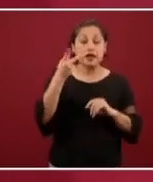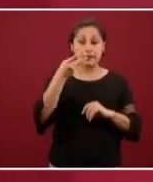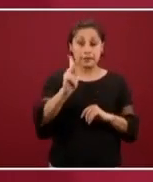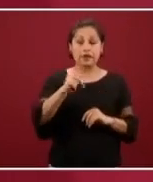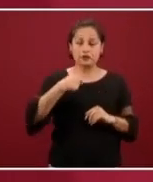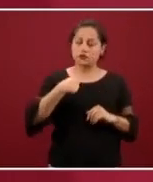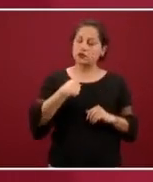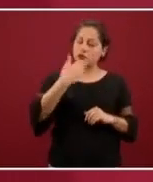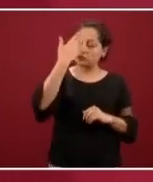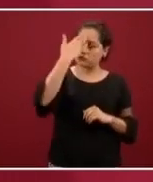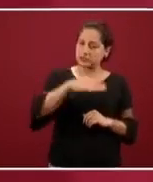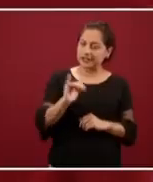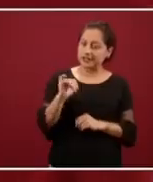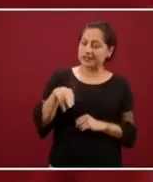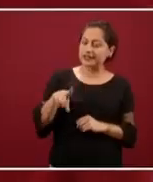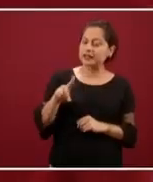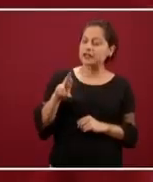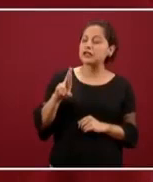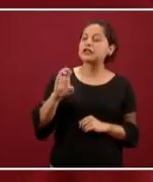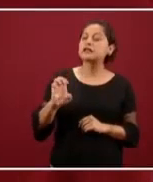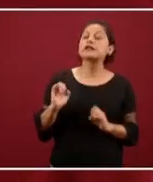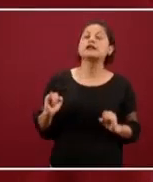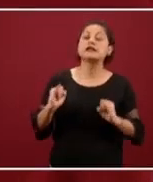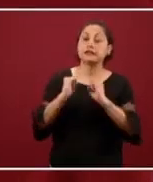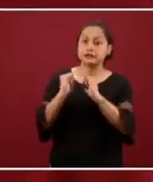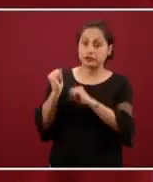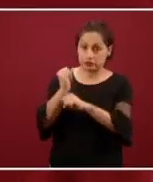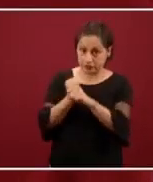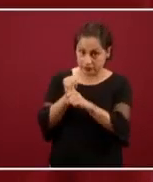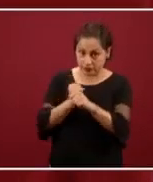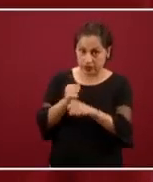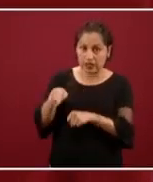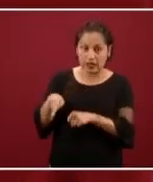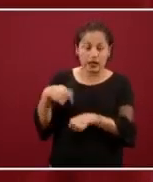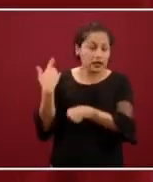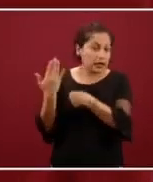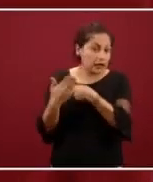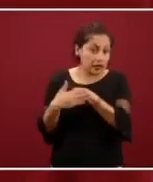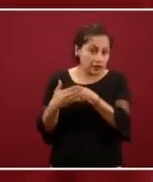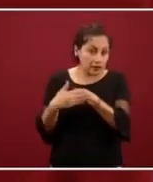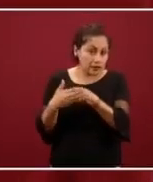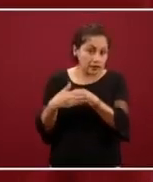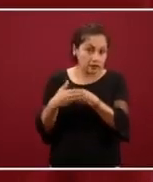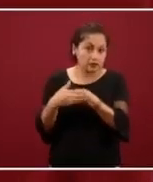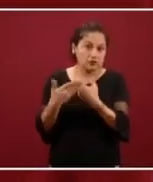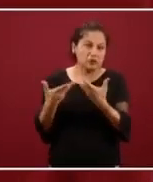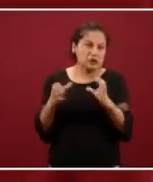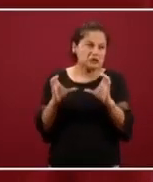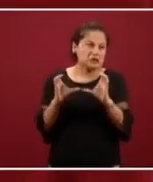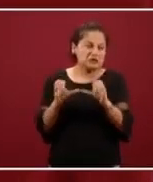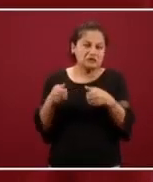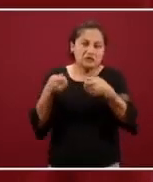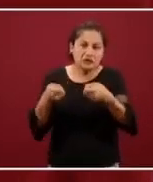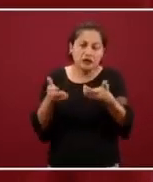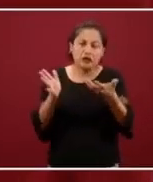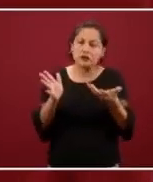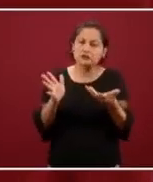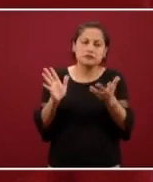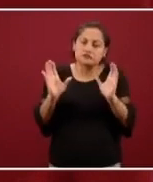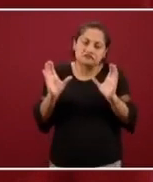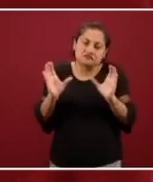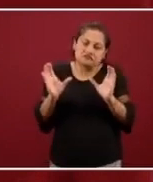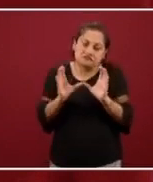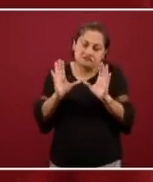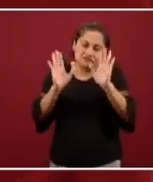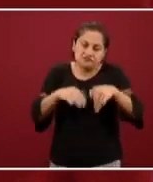INDRE, cuando revise y certifique, no emite un certificado, simplemente dice que ya